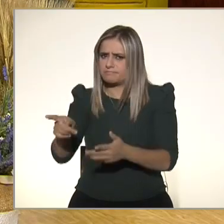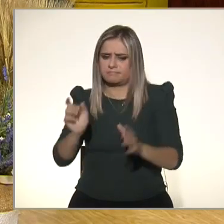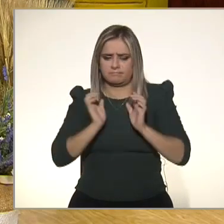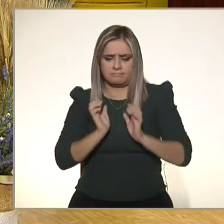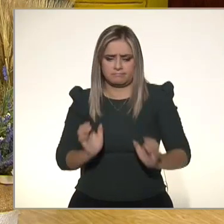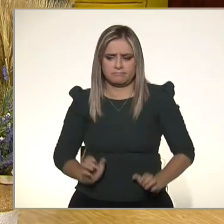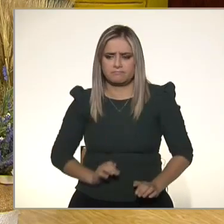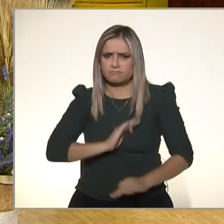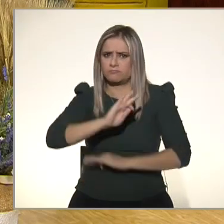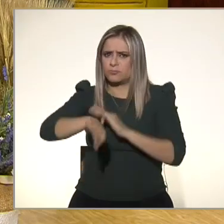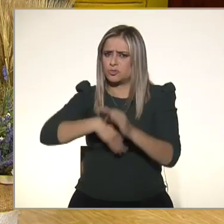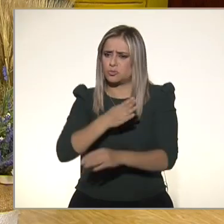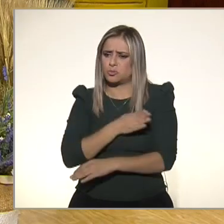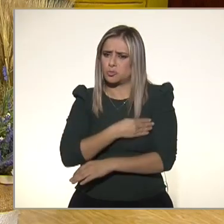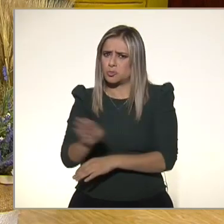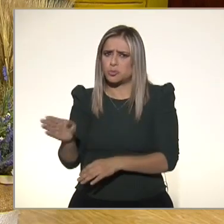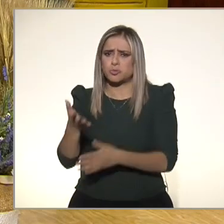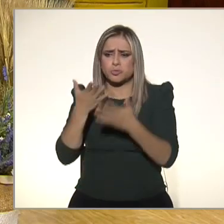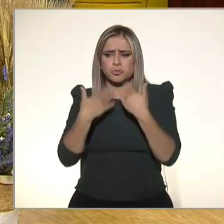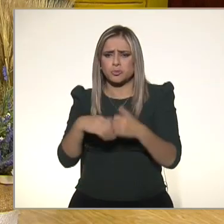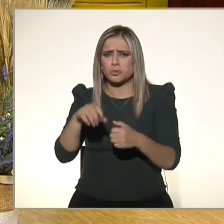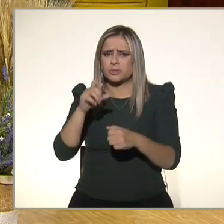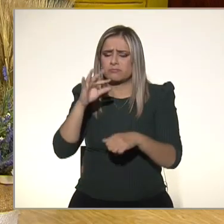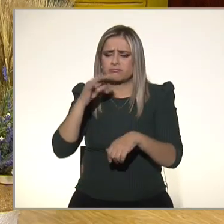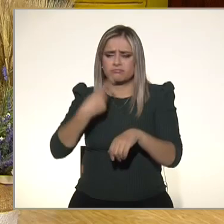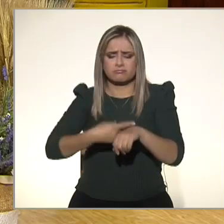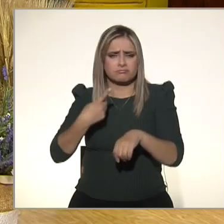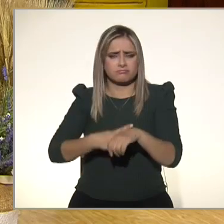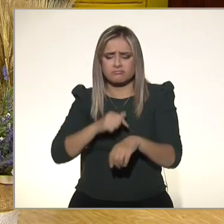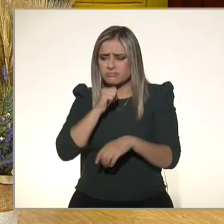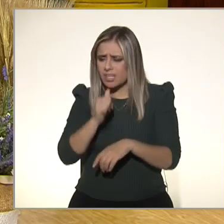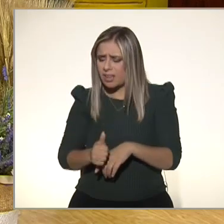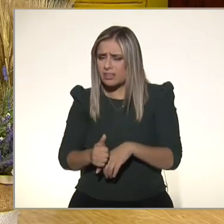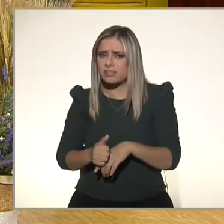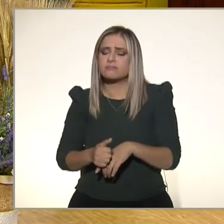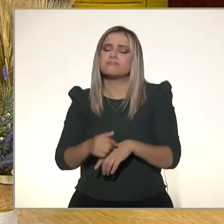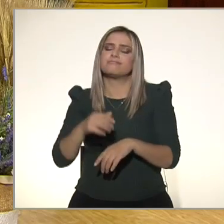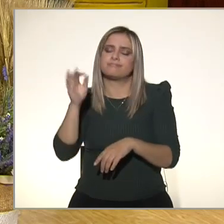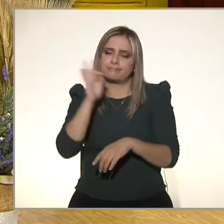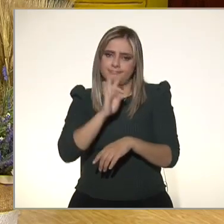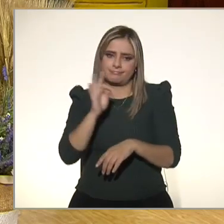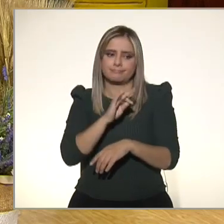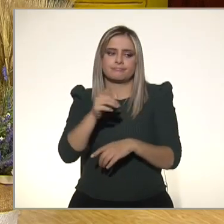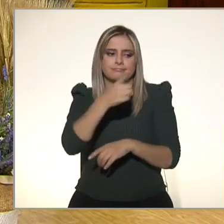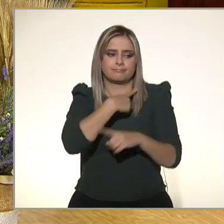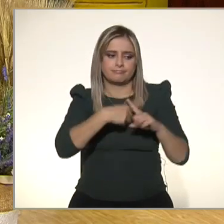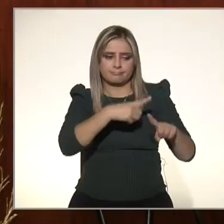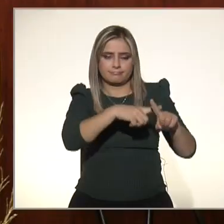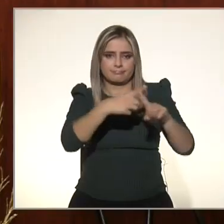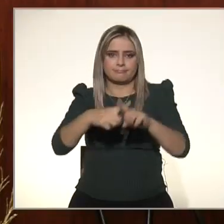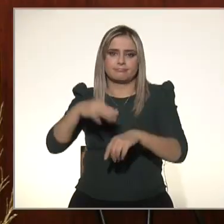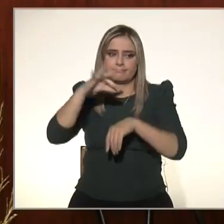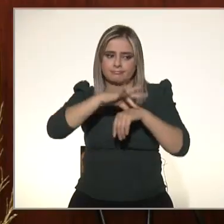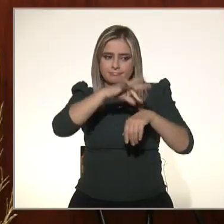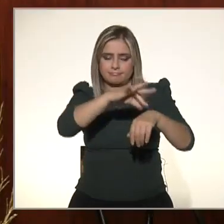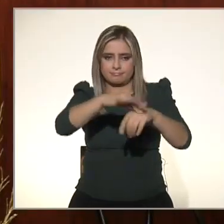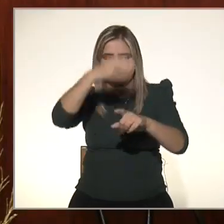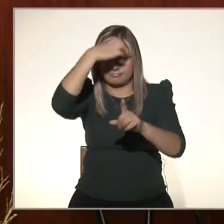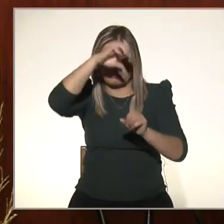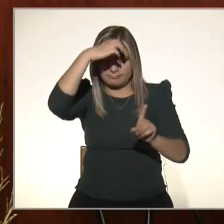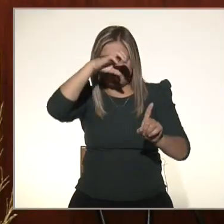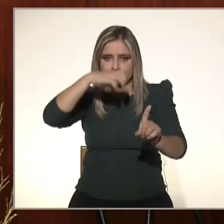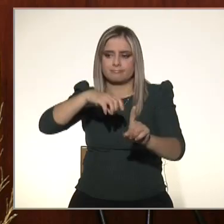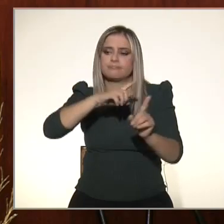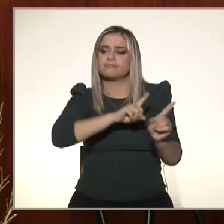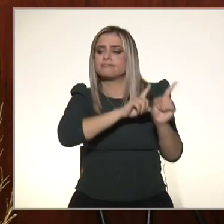de todas las enfermedades que ya comentó la doctora, seguramente vamos a echar mano de un equipo multidisciplinario donde participen